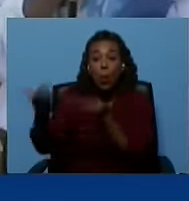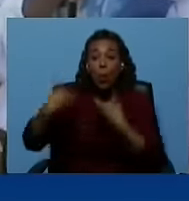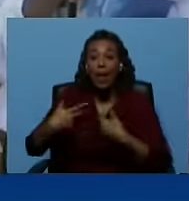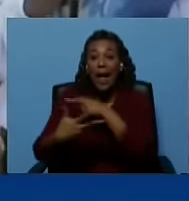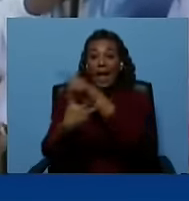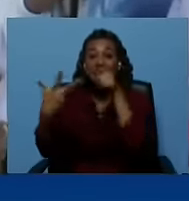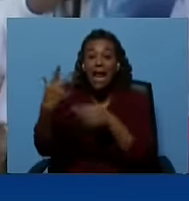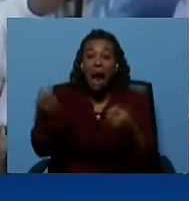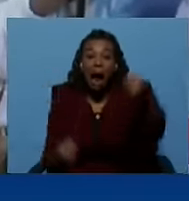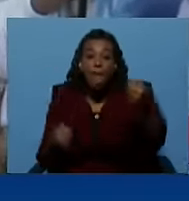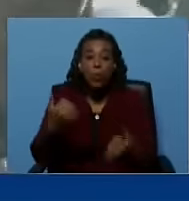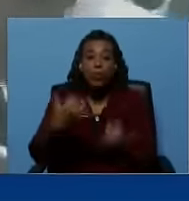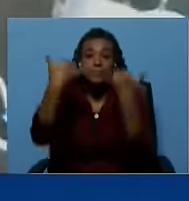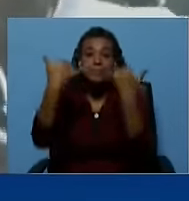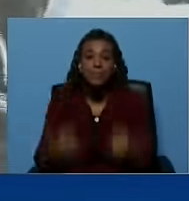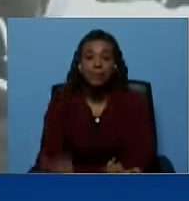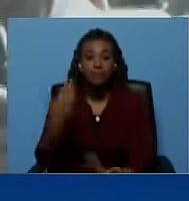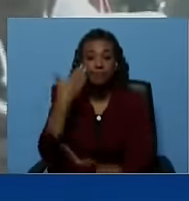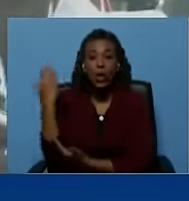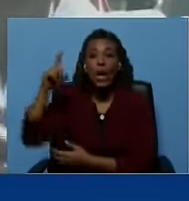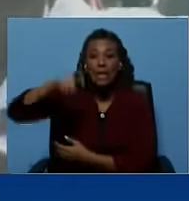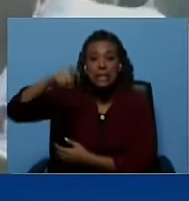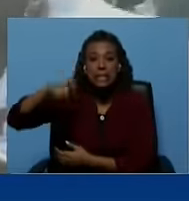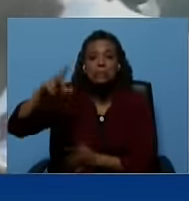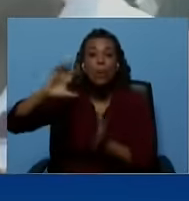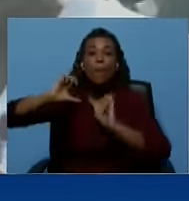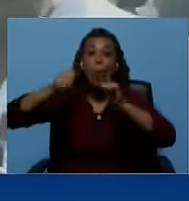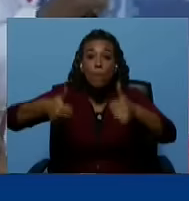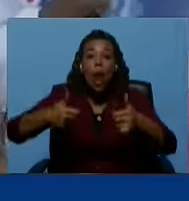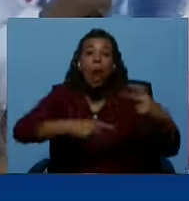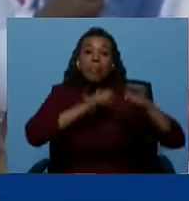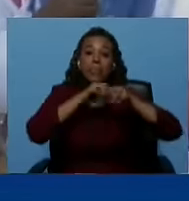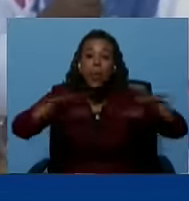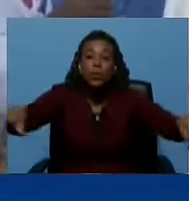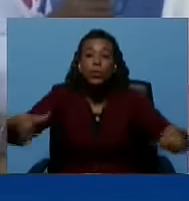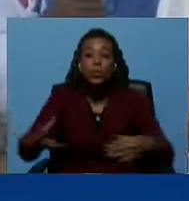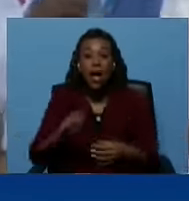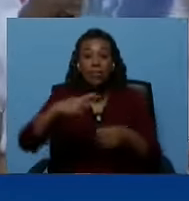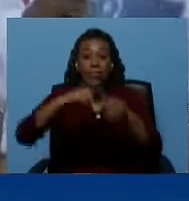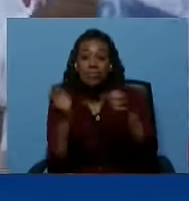tres camiones de inmediato que ellos necesitan para iniciar la